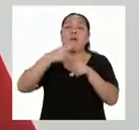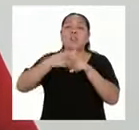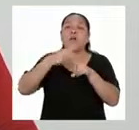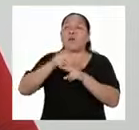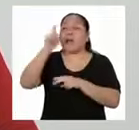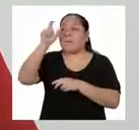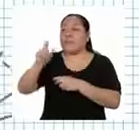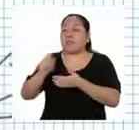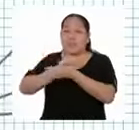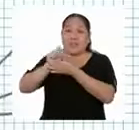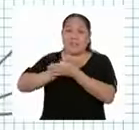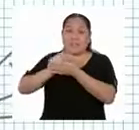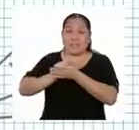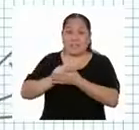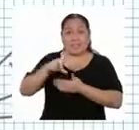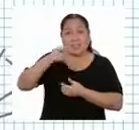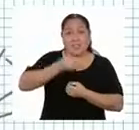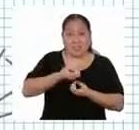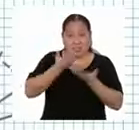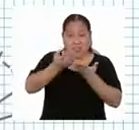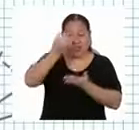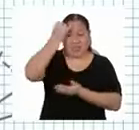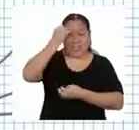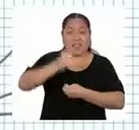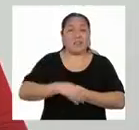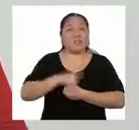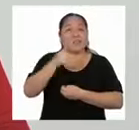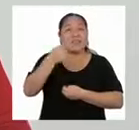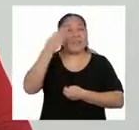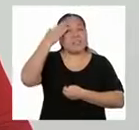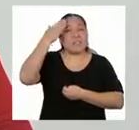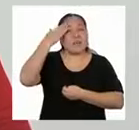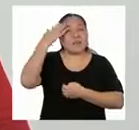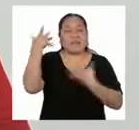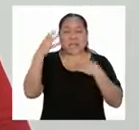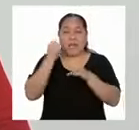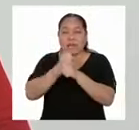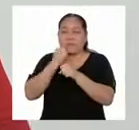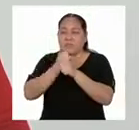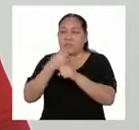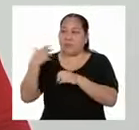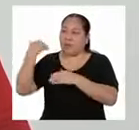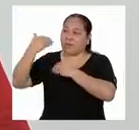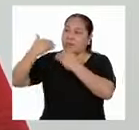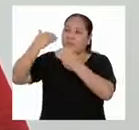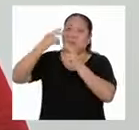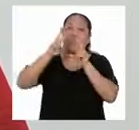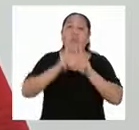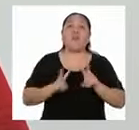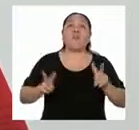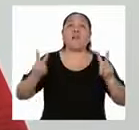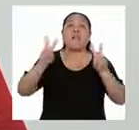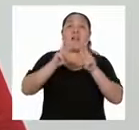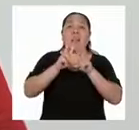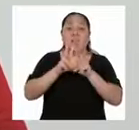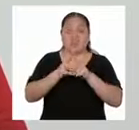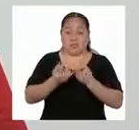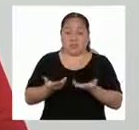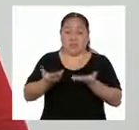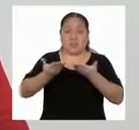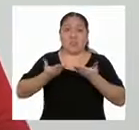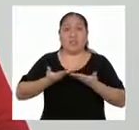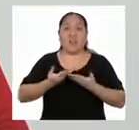Te propongo algo. Cuéntame. Sabes que hemos estado trabajando sobre los valores que nos identifican